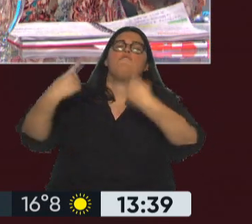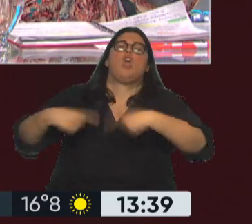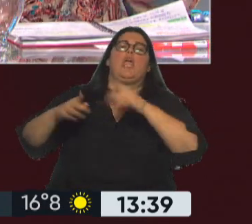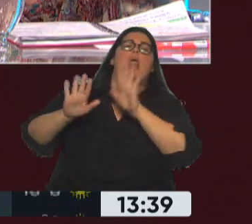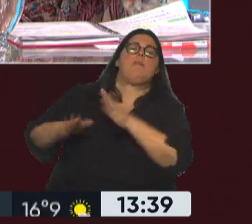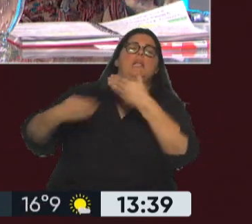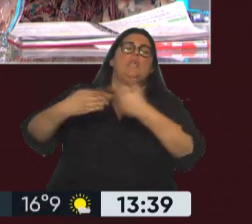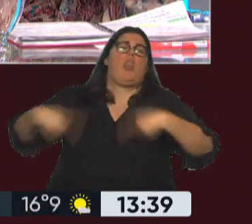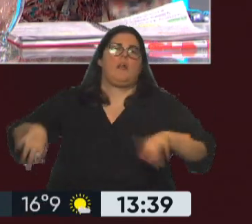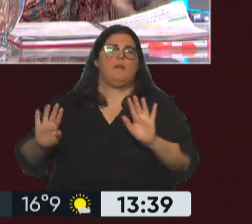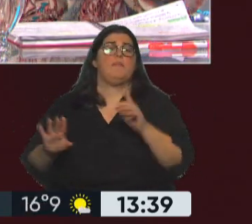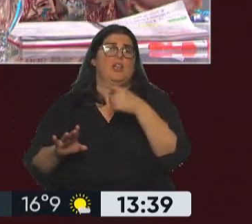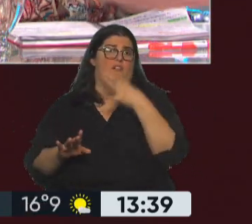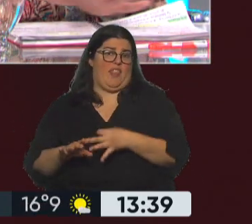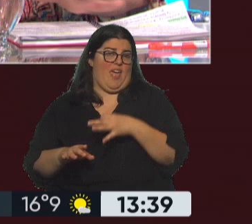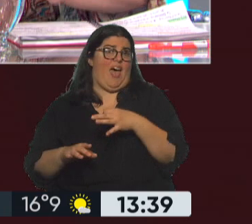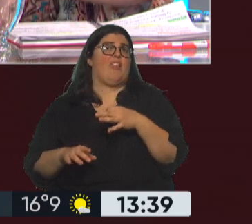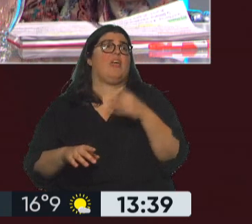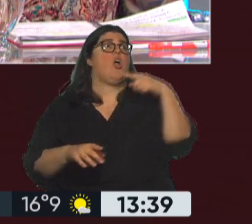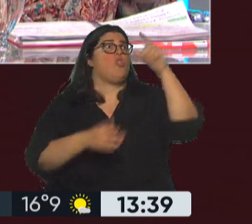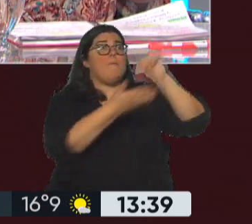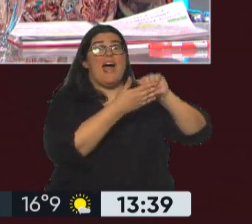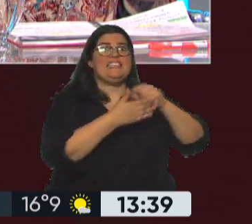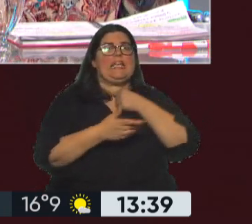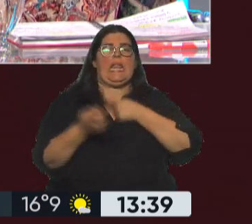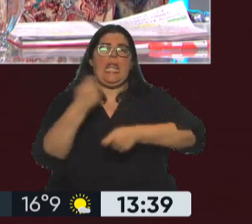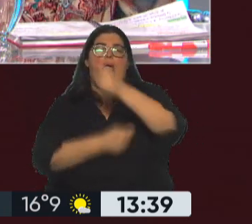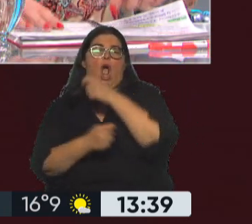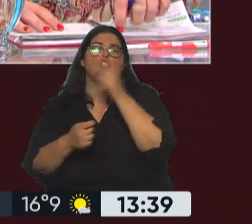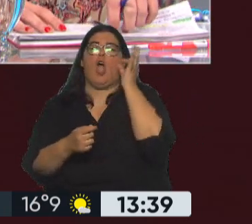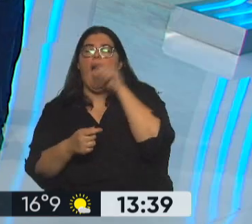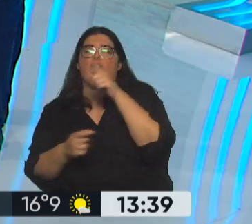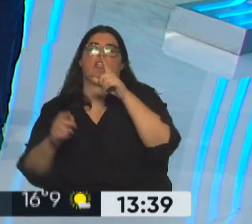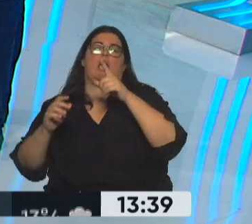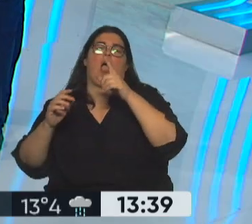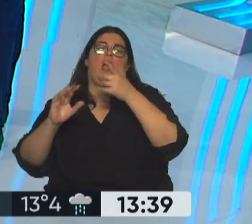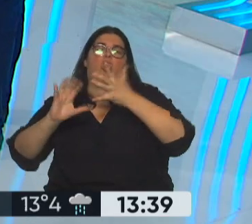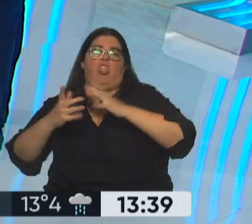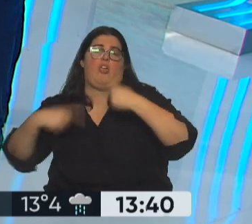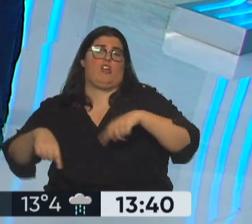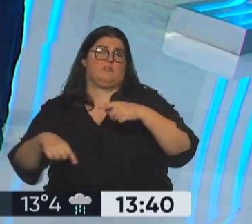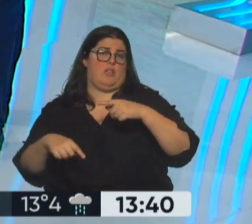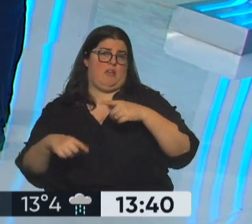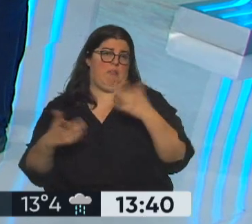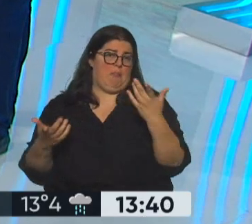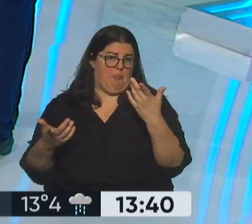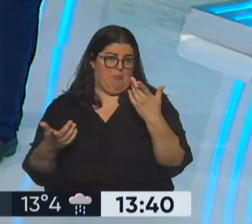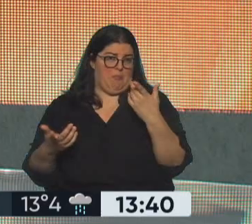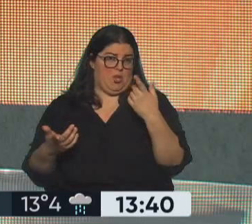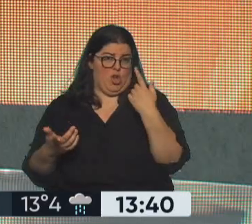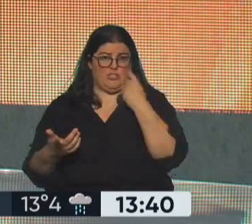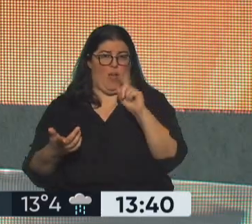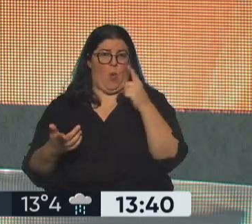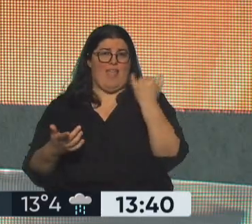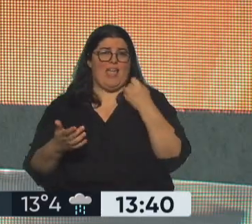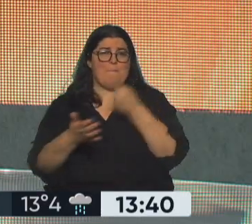negocios en África y de destrozar todas las infraestructuras, pareciera que nadie se hace cargo. Sí, eso sin dudas tiene un impacto, ¿no? Evidentemente los